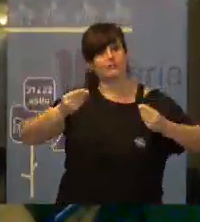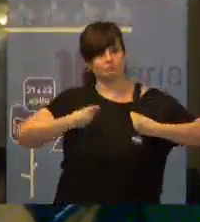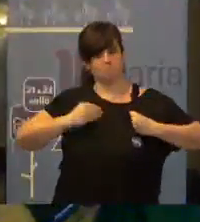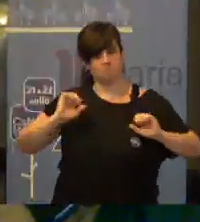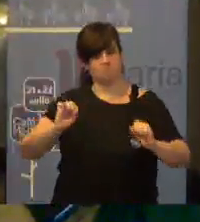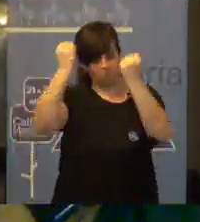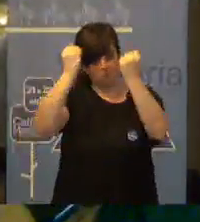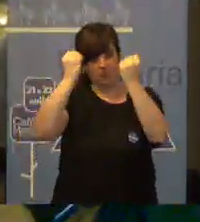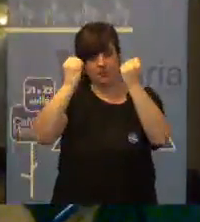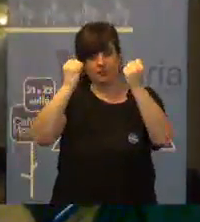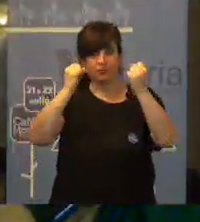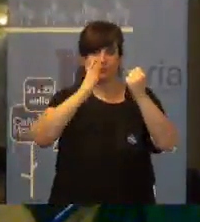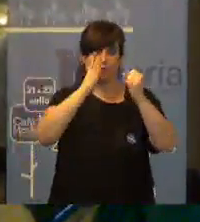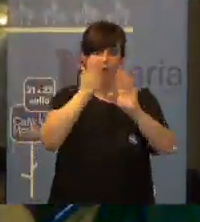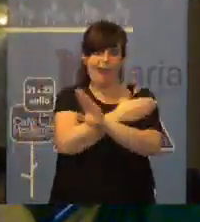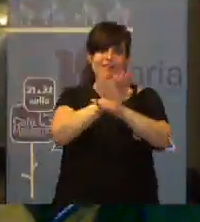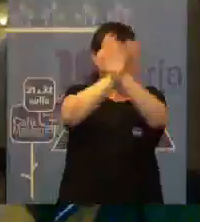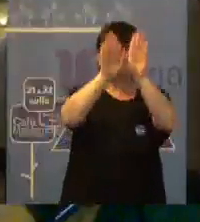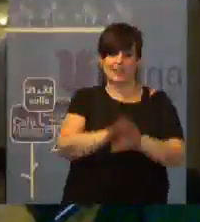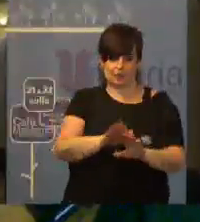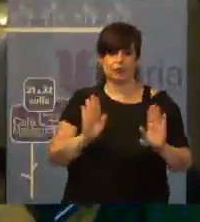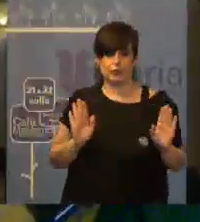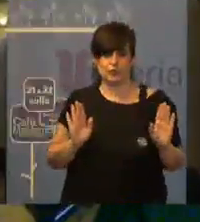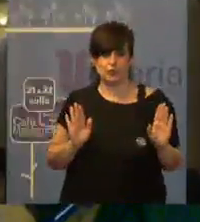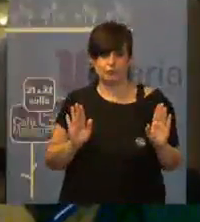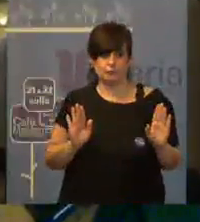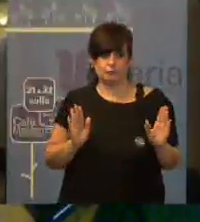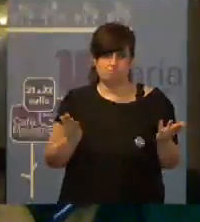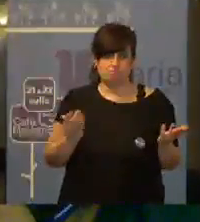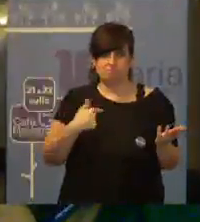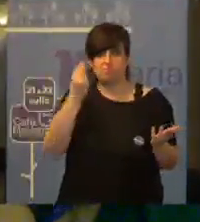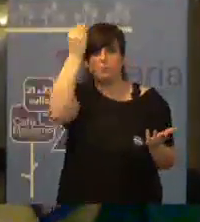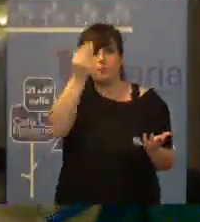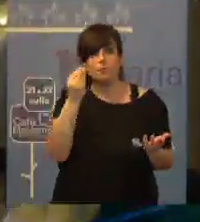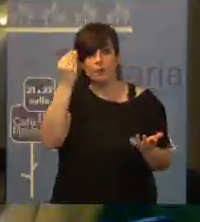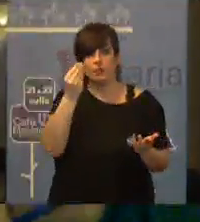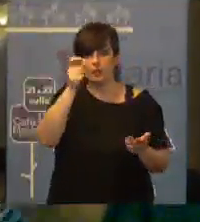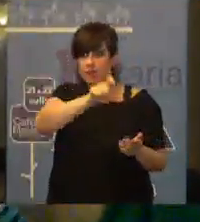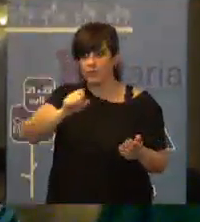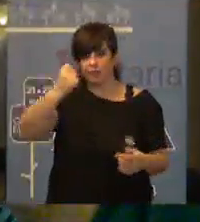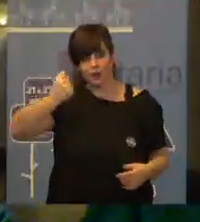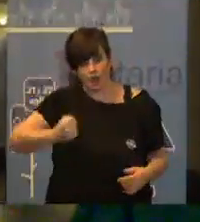diagnóstico correcto, ¿no? E ni siquiera así a veces o consigues. E a mí me parece que esta insistencia